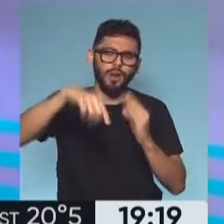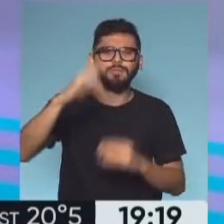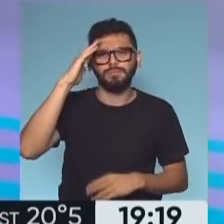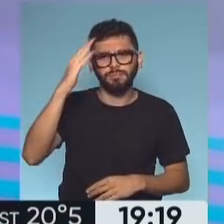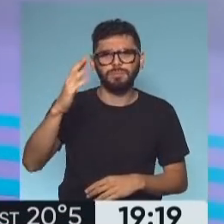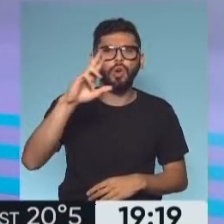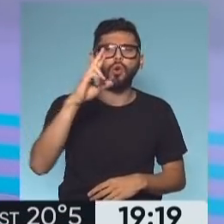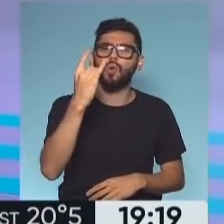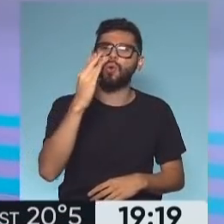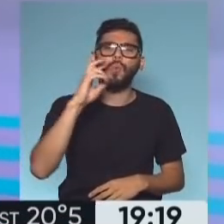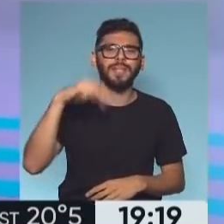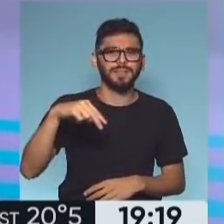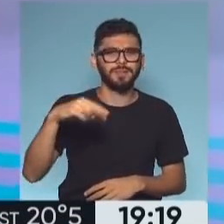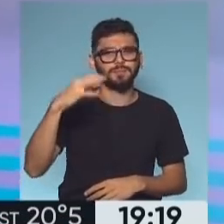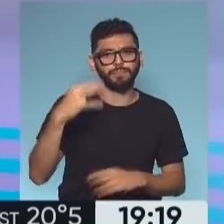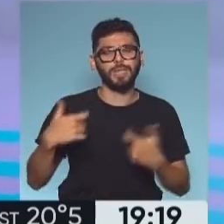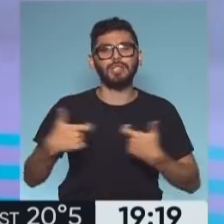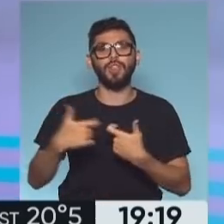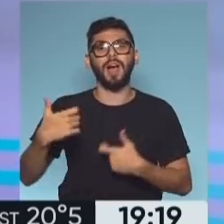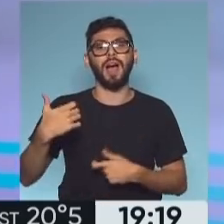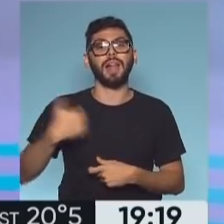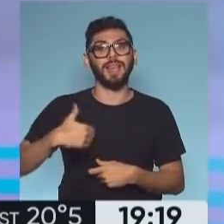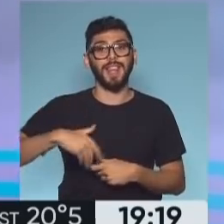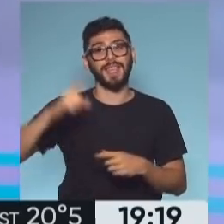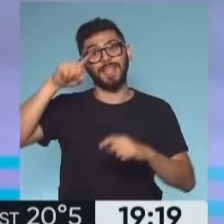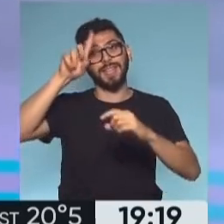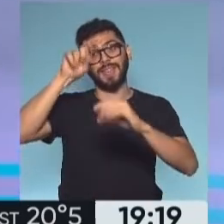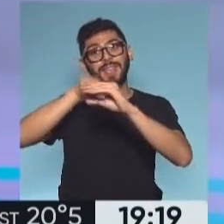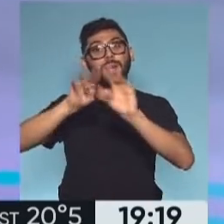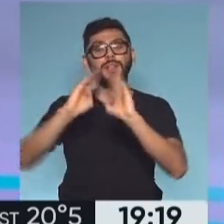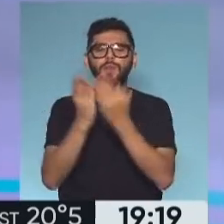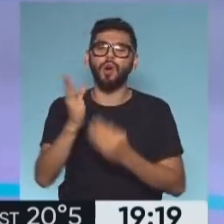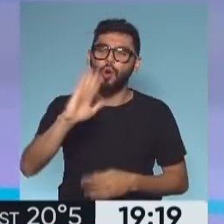Dubín, referente de la Sociedad Argentina de Terapia Intensiva. Arnaldo, buenas noches.